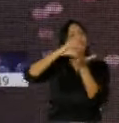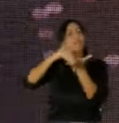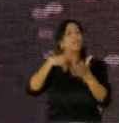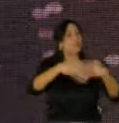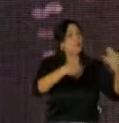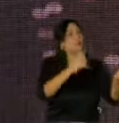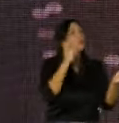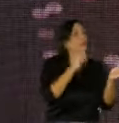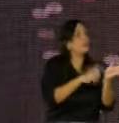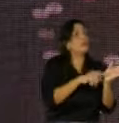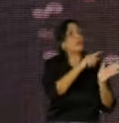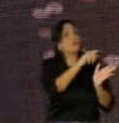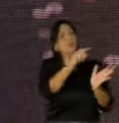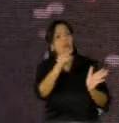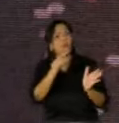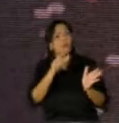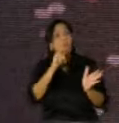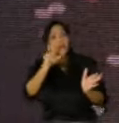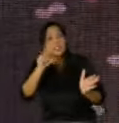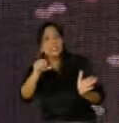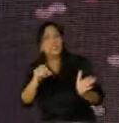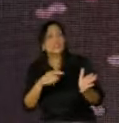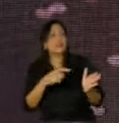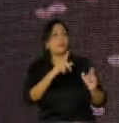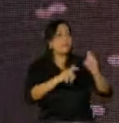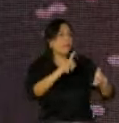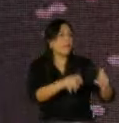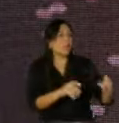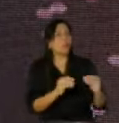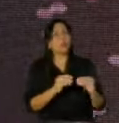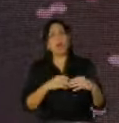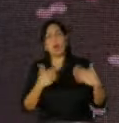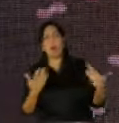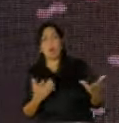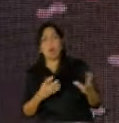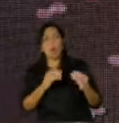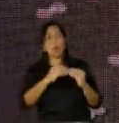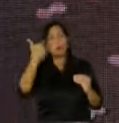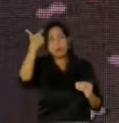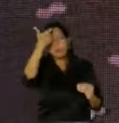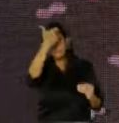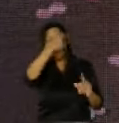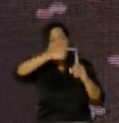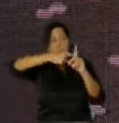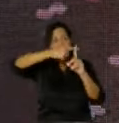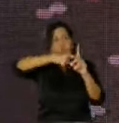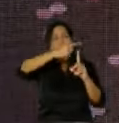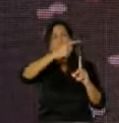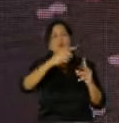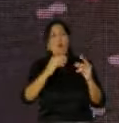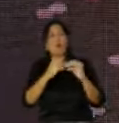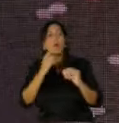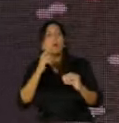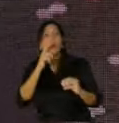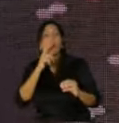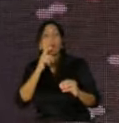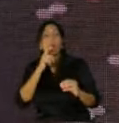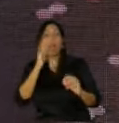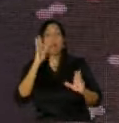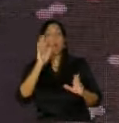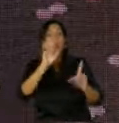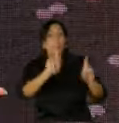poder identificar quién necesita que le hagamos más preguntas, quién necesita que le cojamos la temperatura mejor o quién necesita la prueba. Y pues